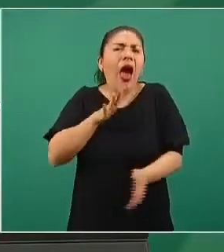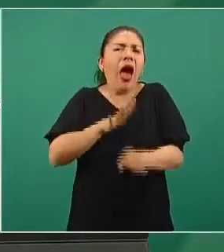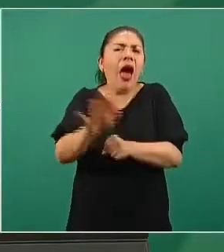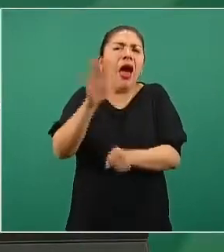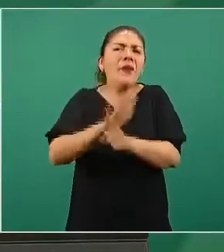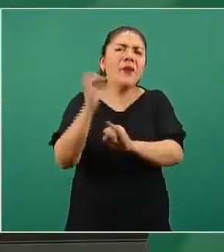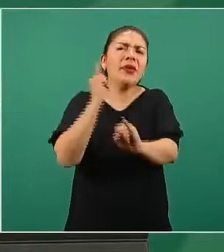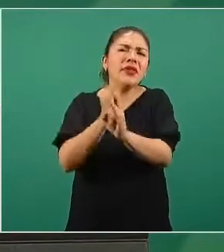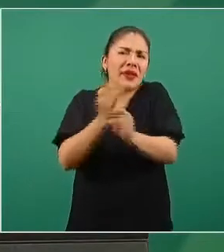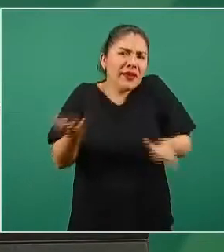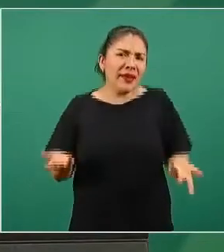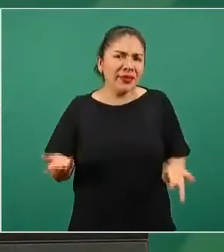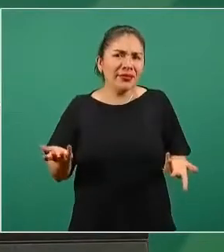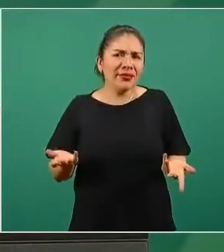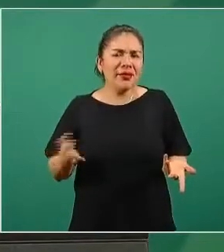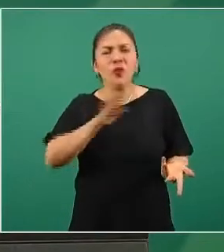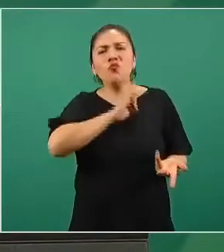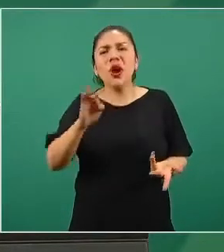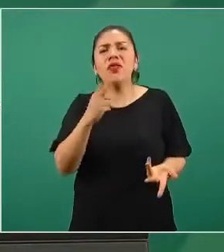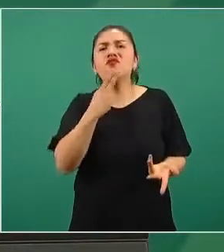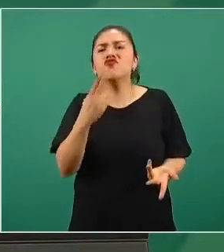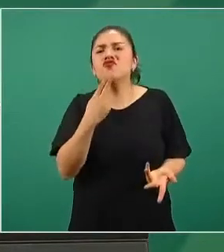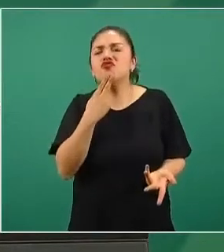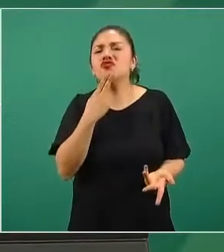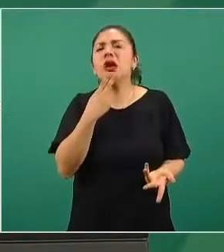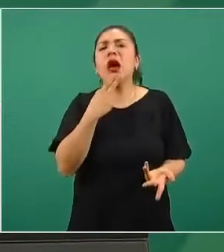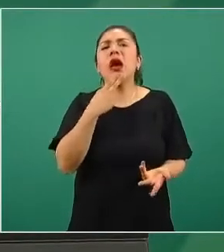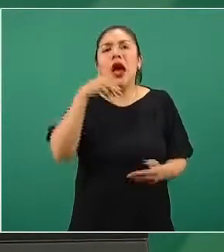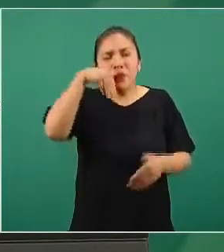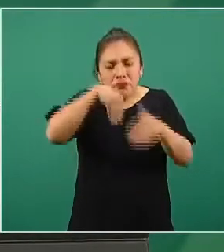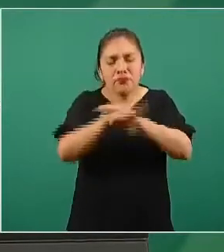a Internet, tenemos acceso a